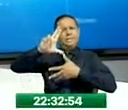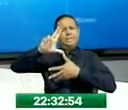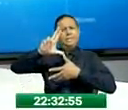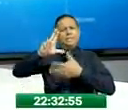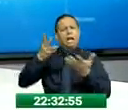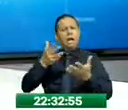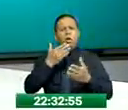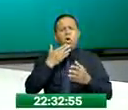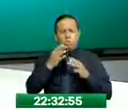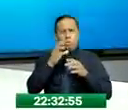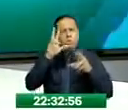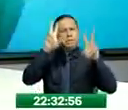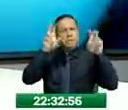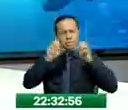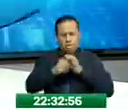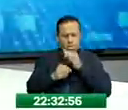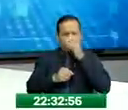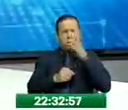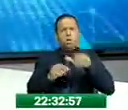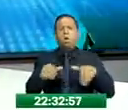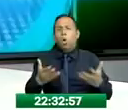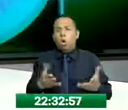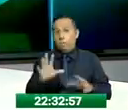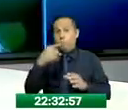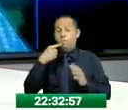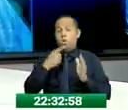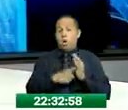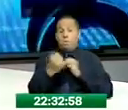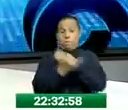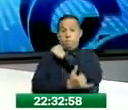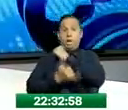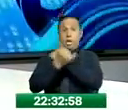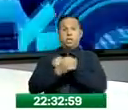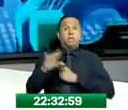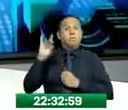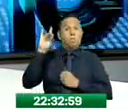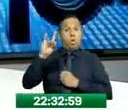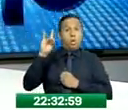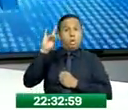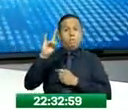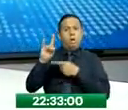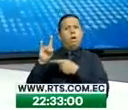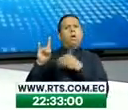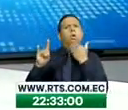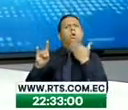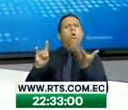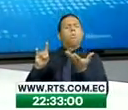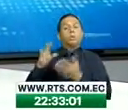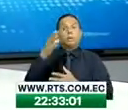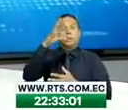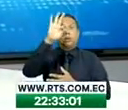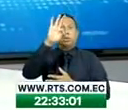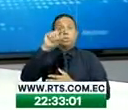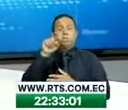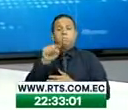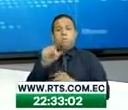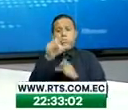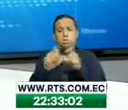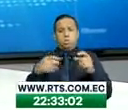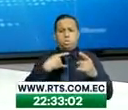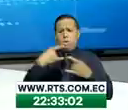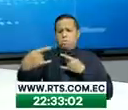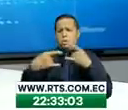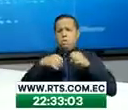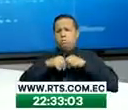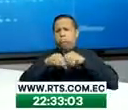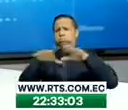revisemos la situación de bolivia donde se registran ya más de 19 mil casos de coronavirus para saber más detalles hacemos contacto desde la